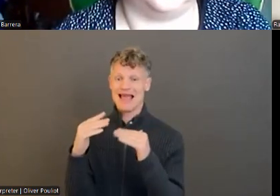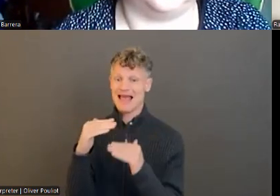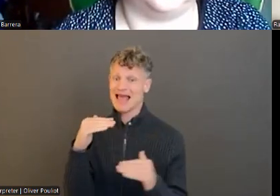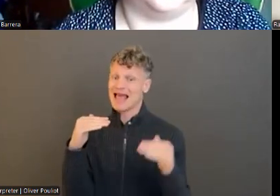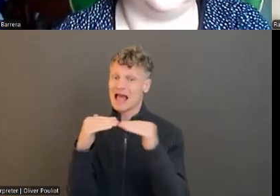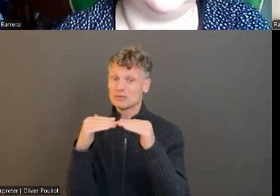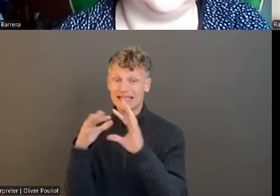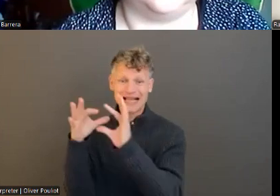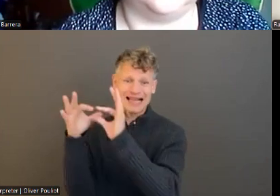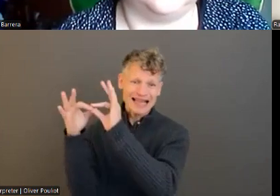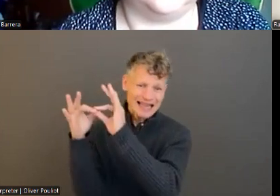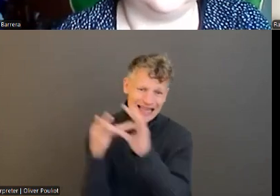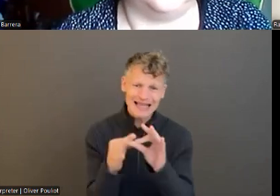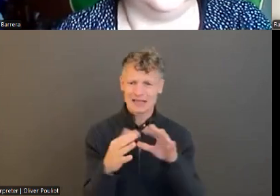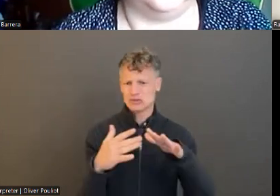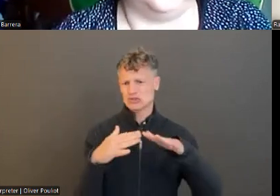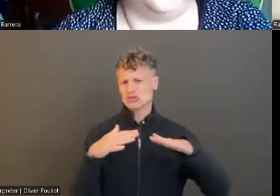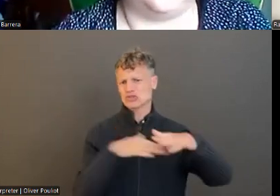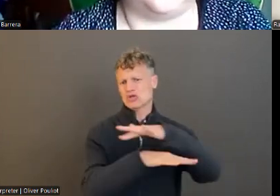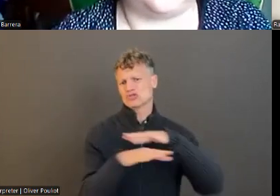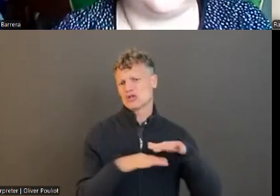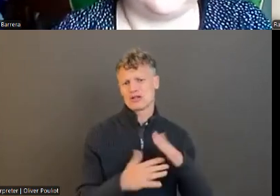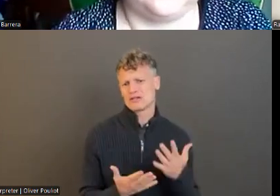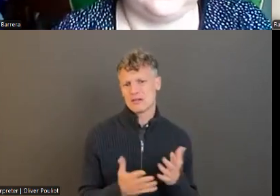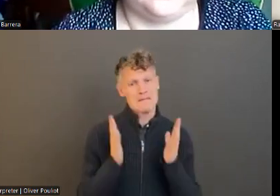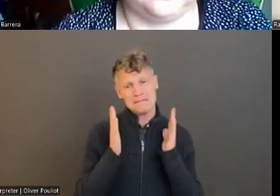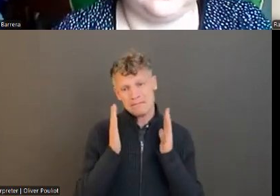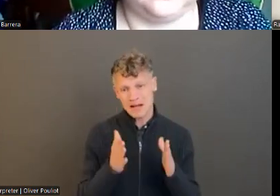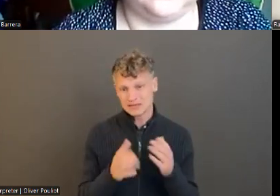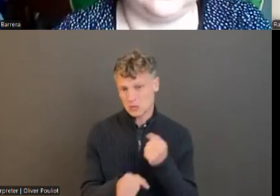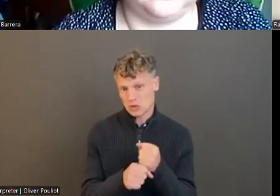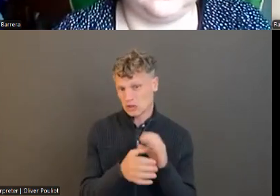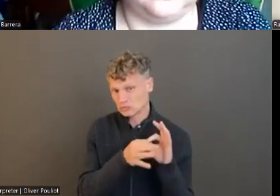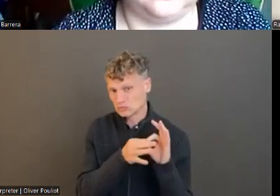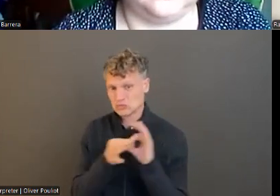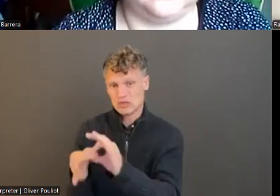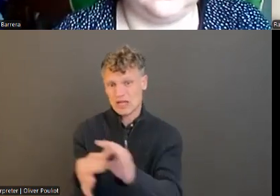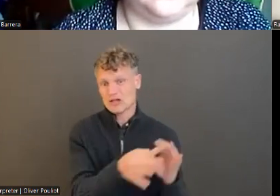un poco mi visión, ¿no? Gracias.